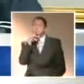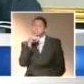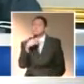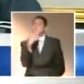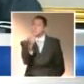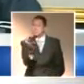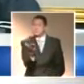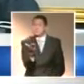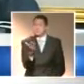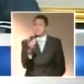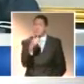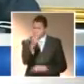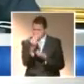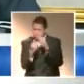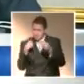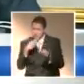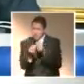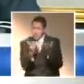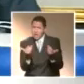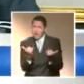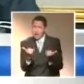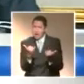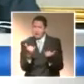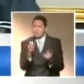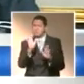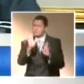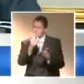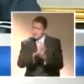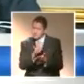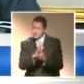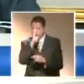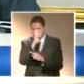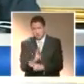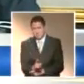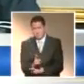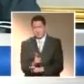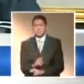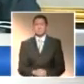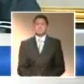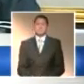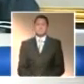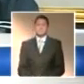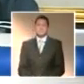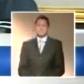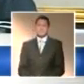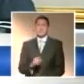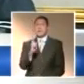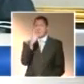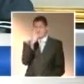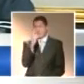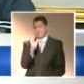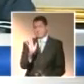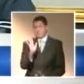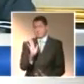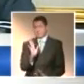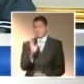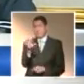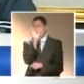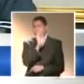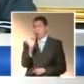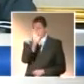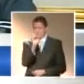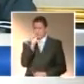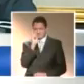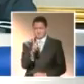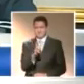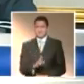chisme, pues montaje. Y cada quien que se defienda lo que tenga que hacer. Ayer el compañero Mario Silva habló y bueno, hagan lo que ustedes tengan que hacer. Ahora,